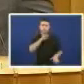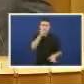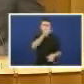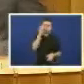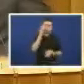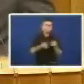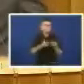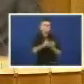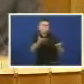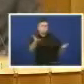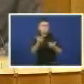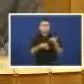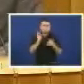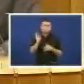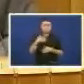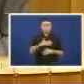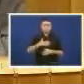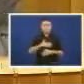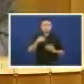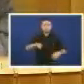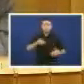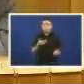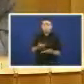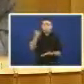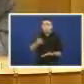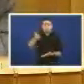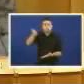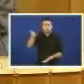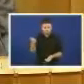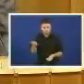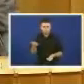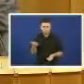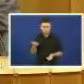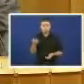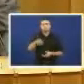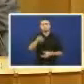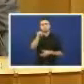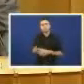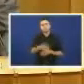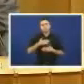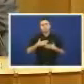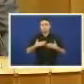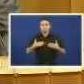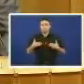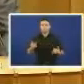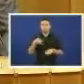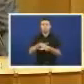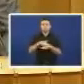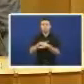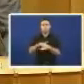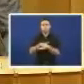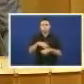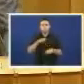que, como é normal, piden máis. Hoxe en día, calquera acción de goberno que quera ser eficaz no seu combate contra a